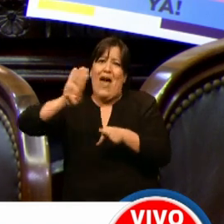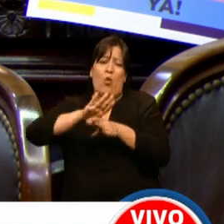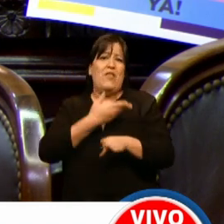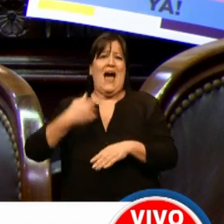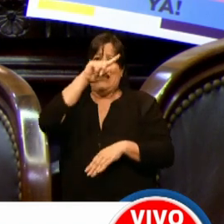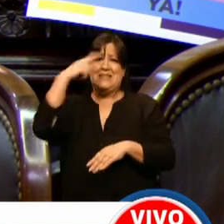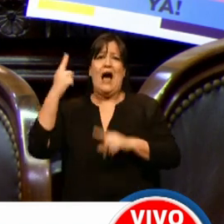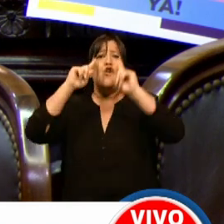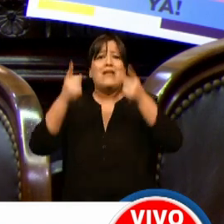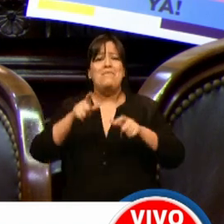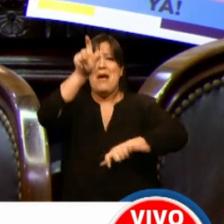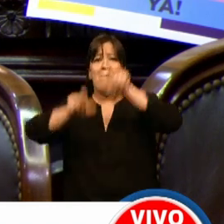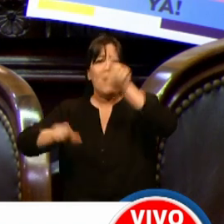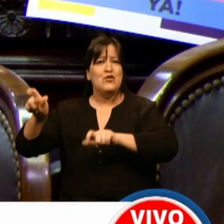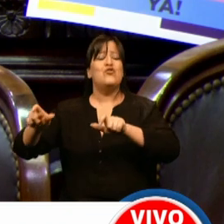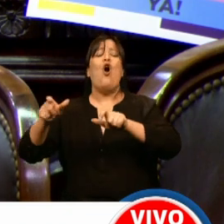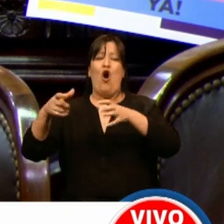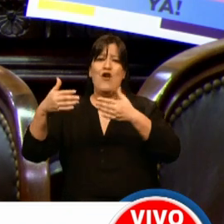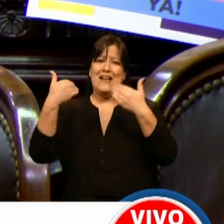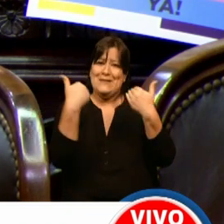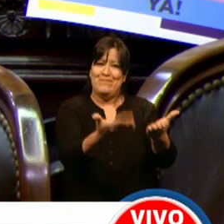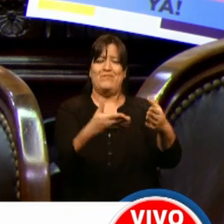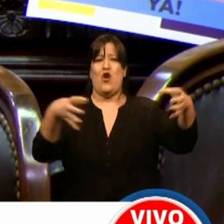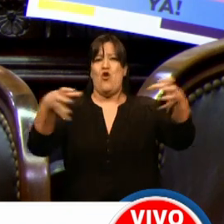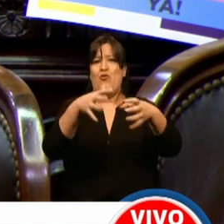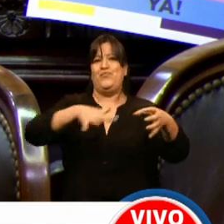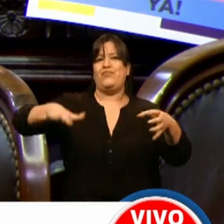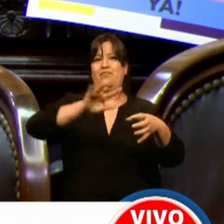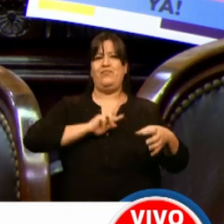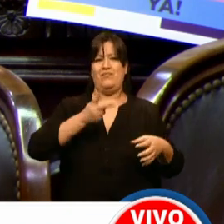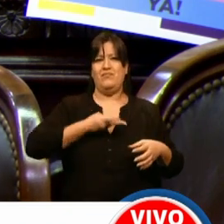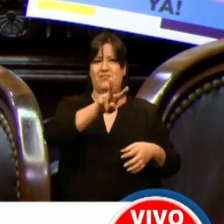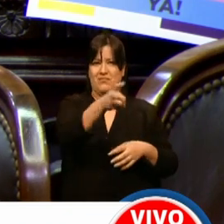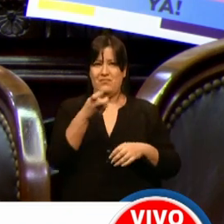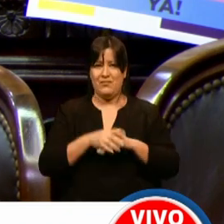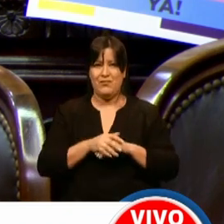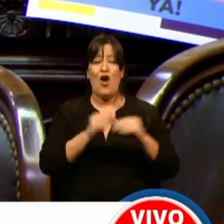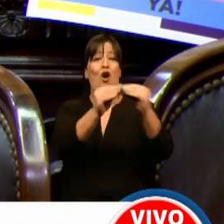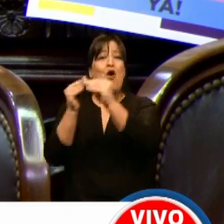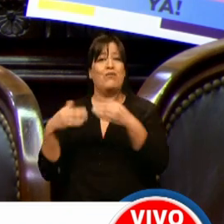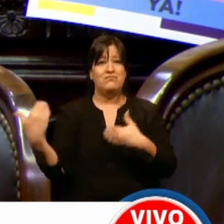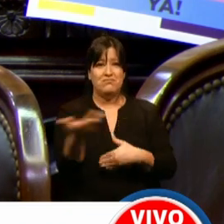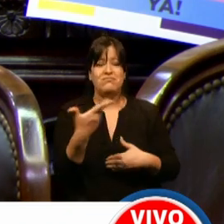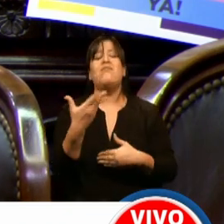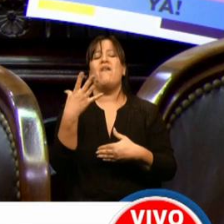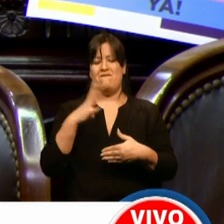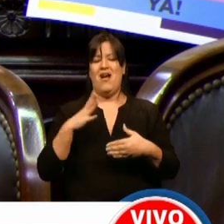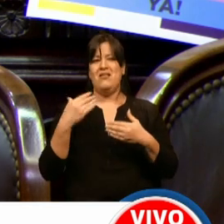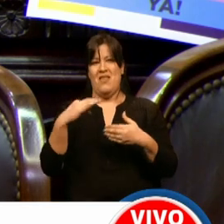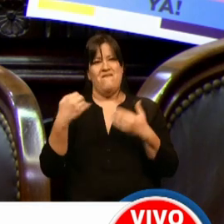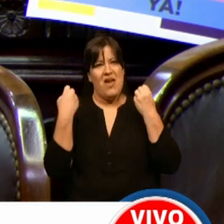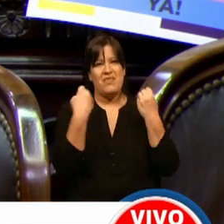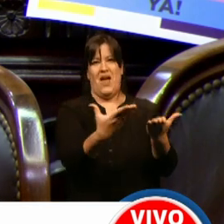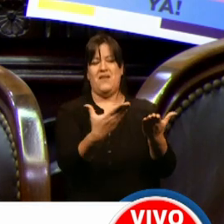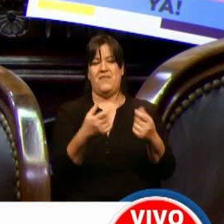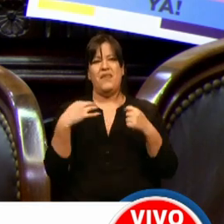el estado en la ciudadanía con el colectivo trans y travestis compañeres se los debemos se